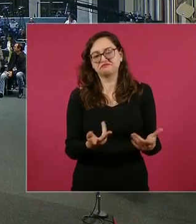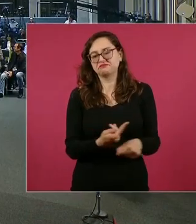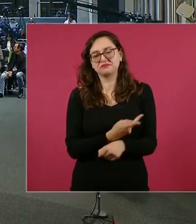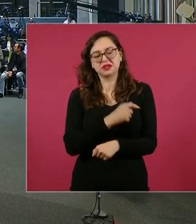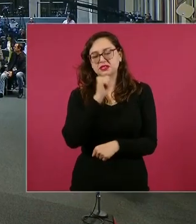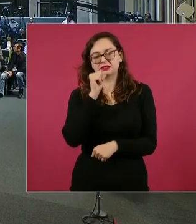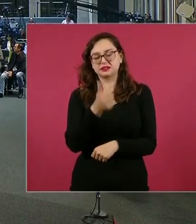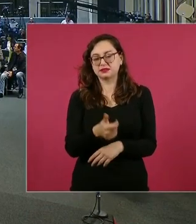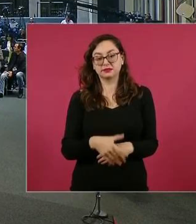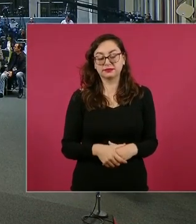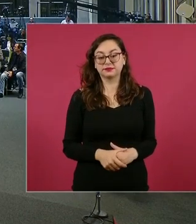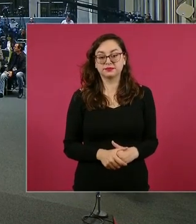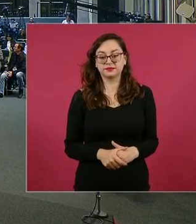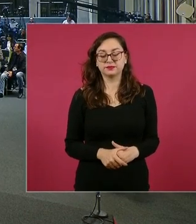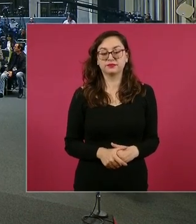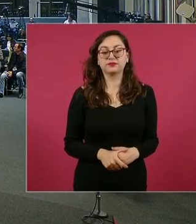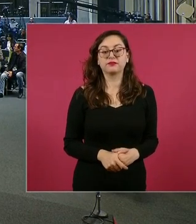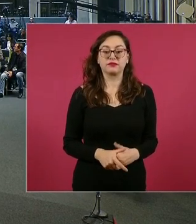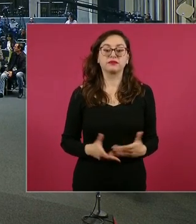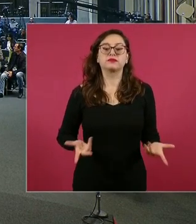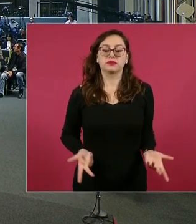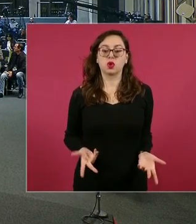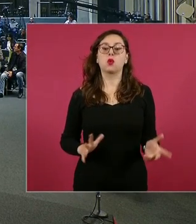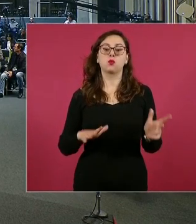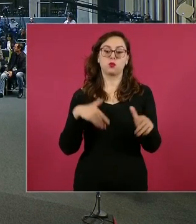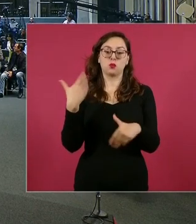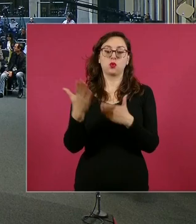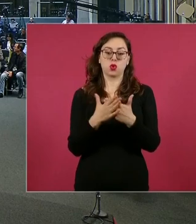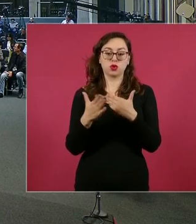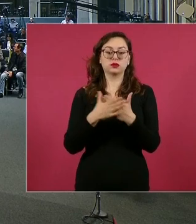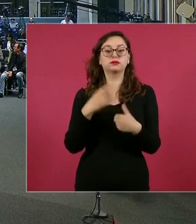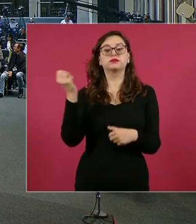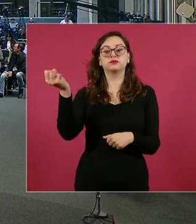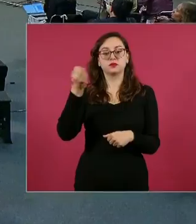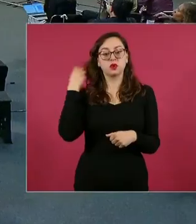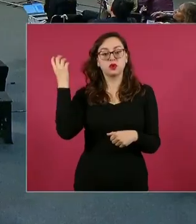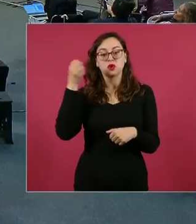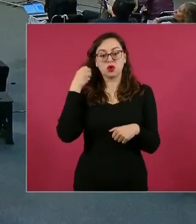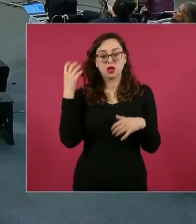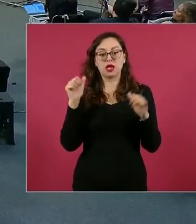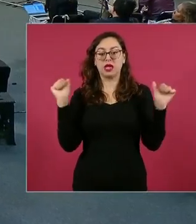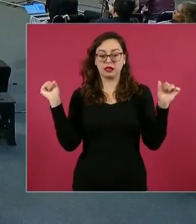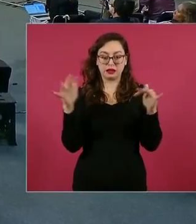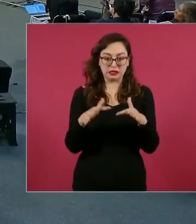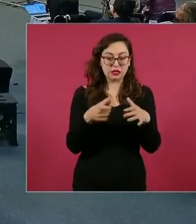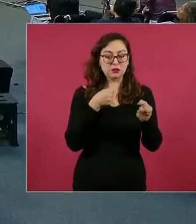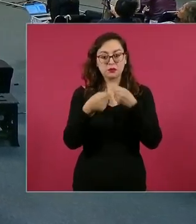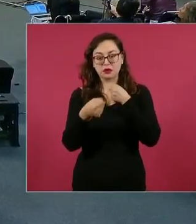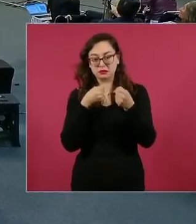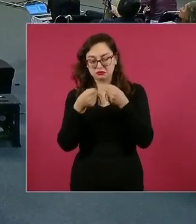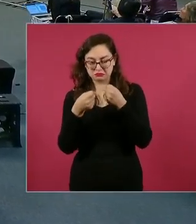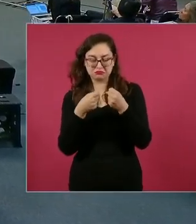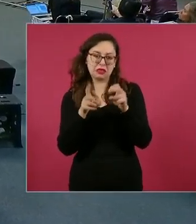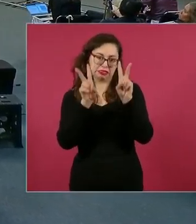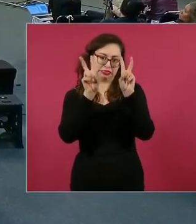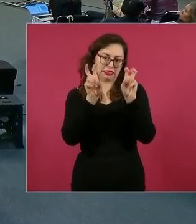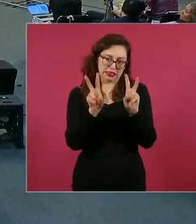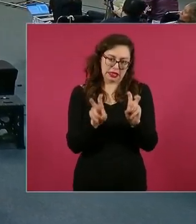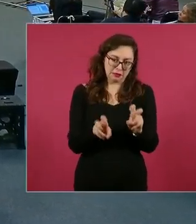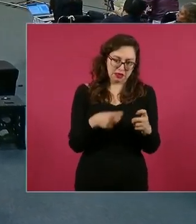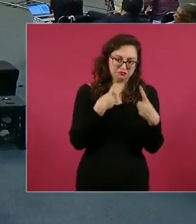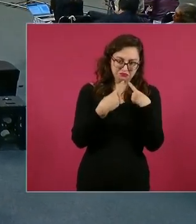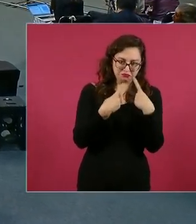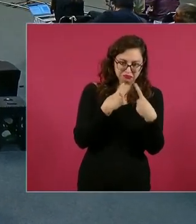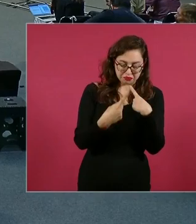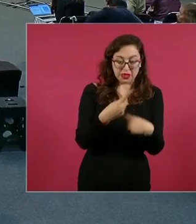hecho son temas que habrán de tratarse en el próximo congreso que va a ser fundamental para la organización